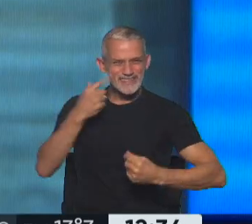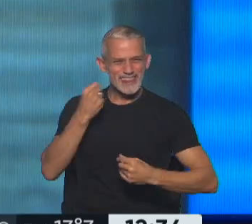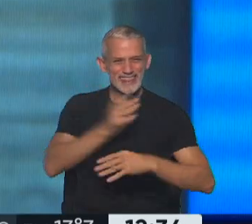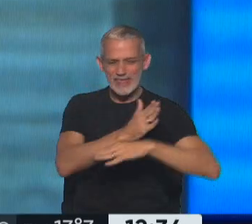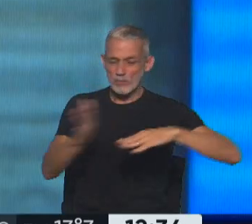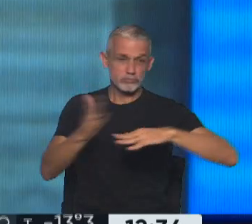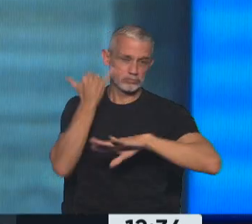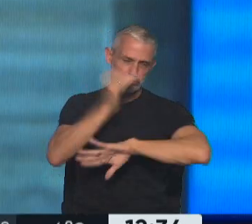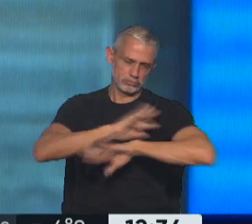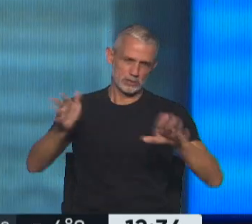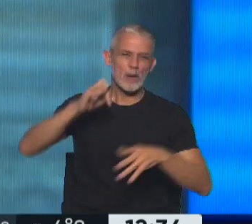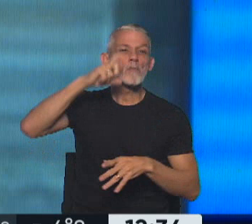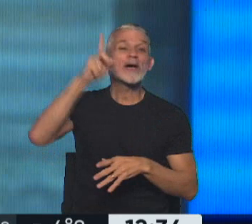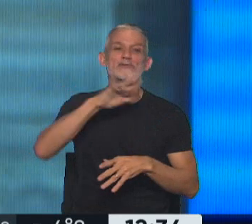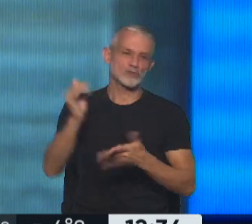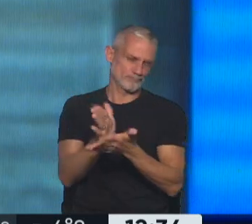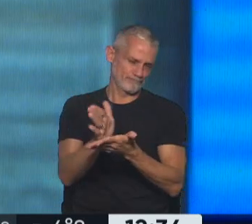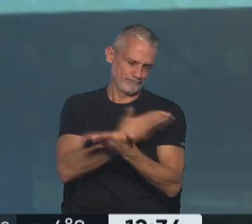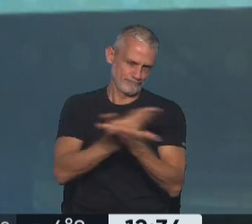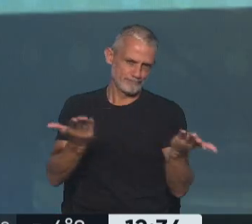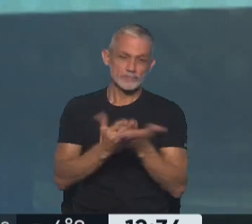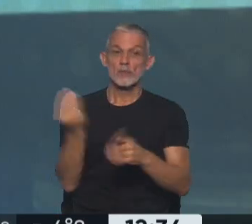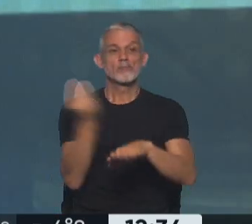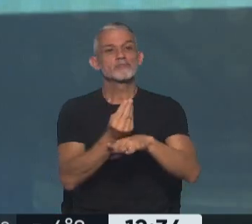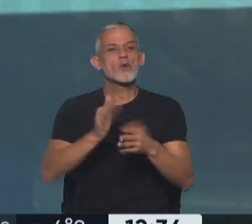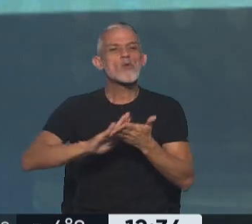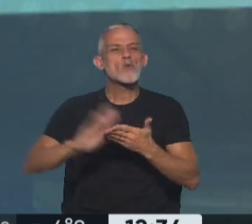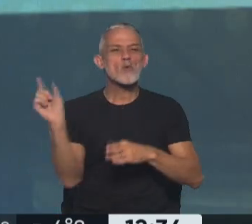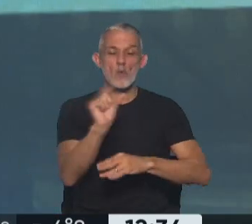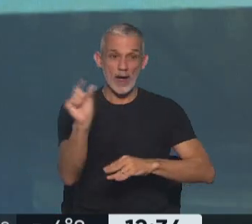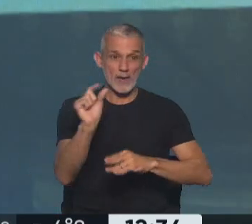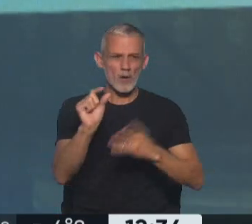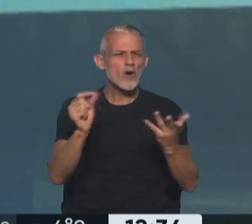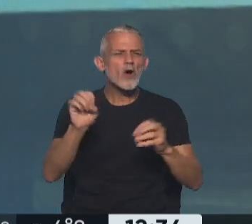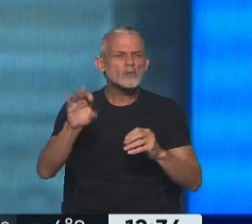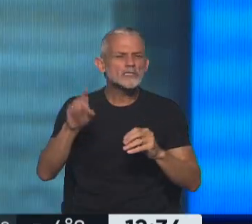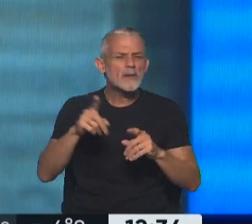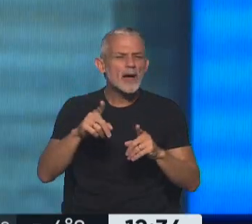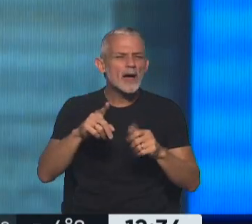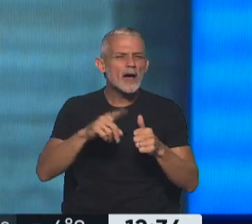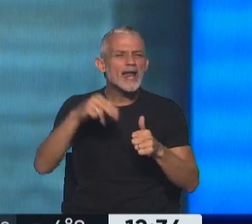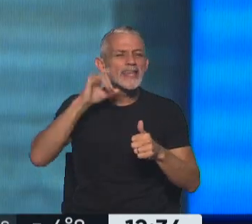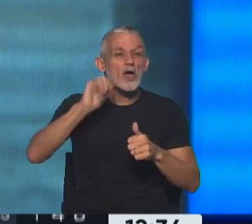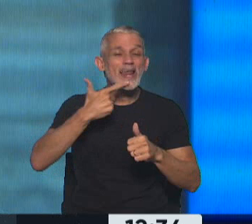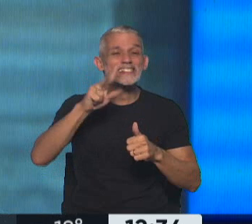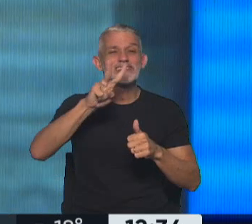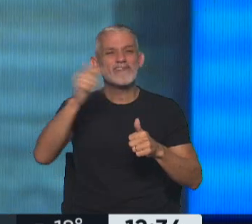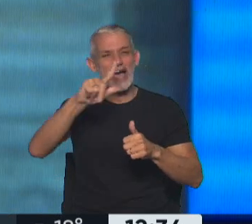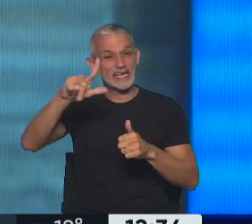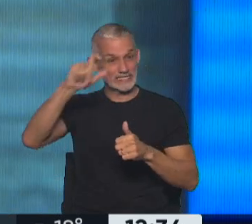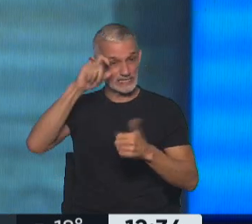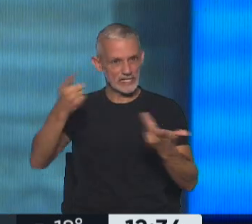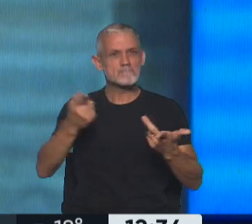de este la despedida del nuevo responsable del inka perfecto y repetimos nombre nicolás valle